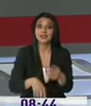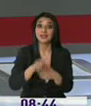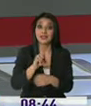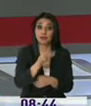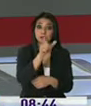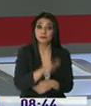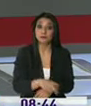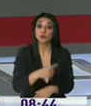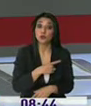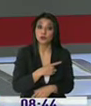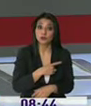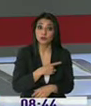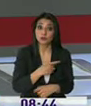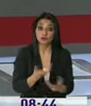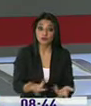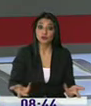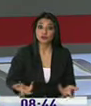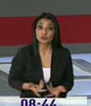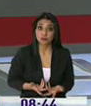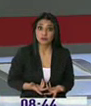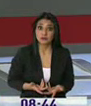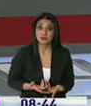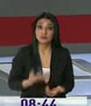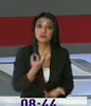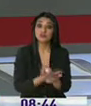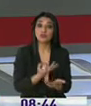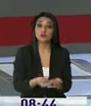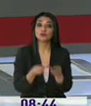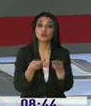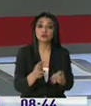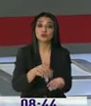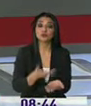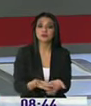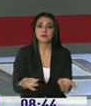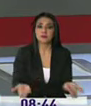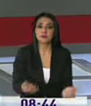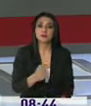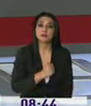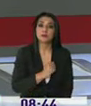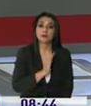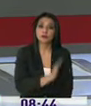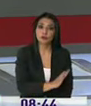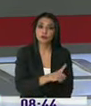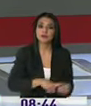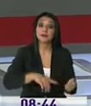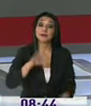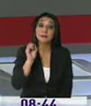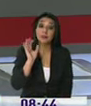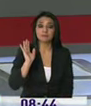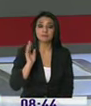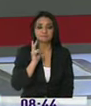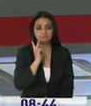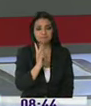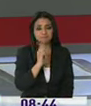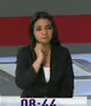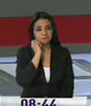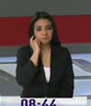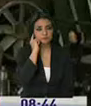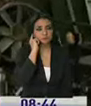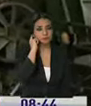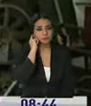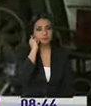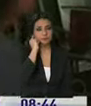propietario, los objetos cuya facturación no fue presentada le pertenecerían a un hermano. Así que miremos.